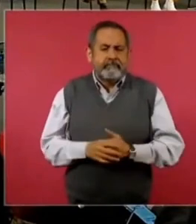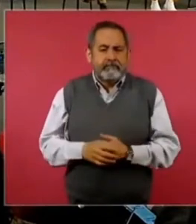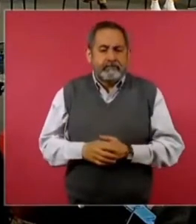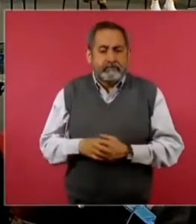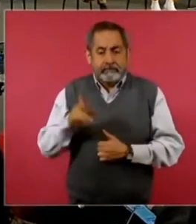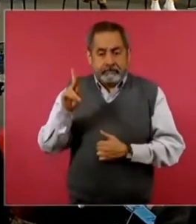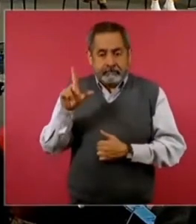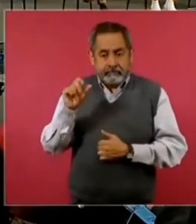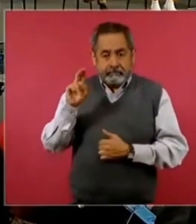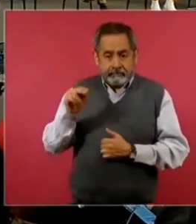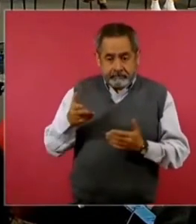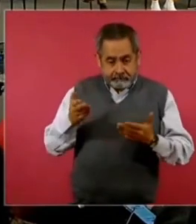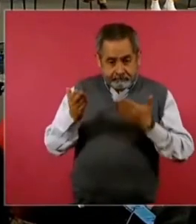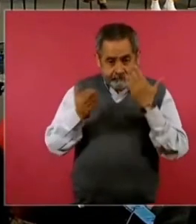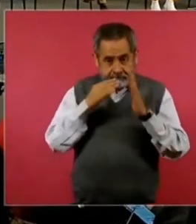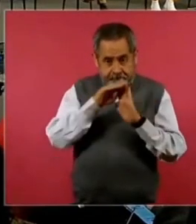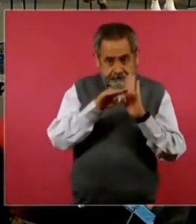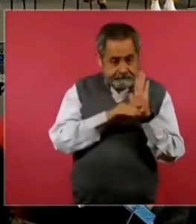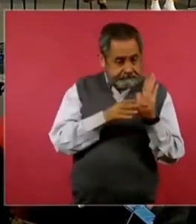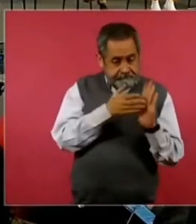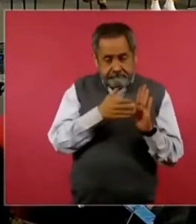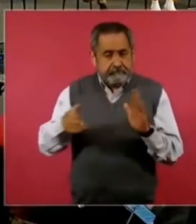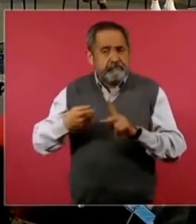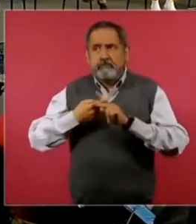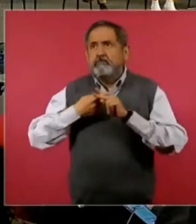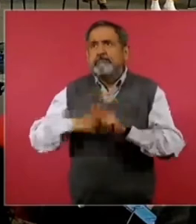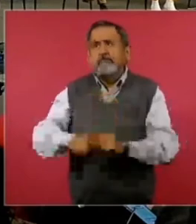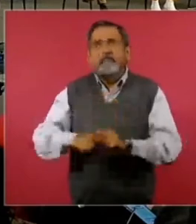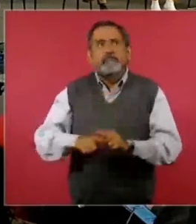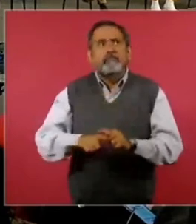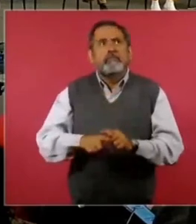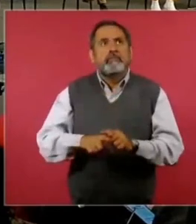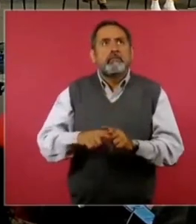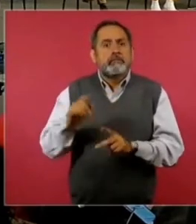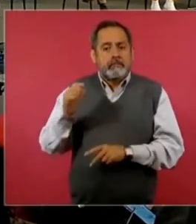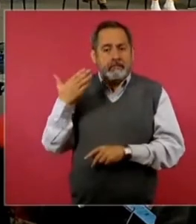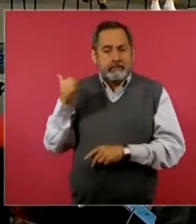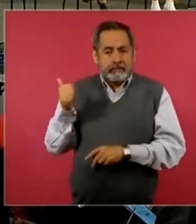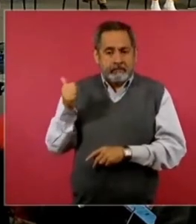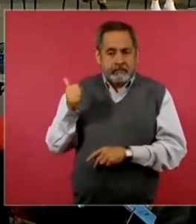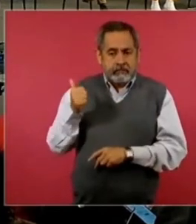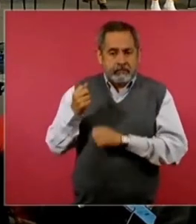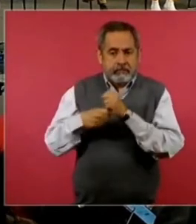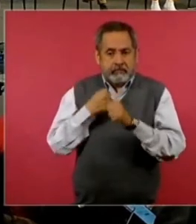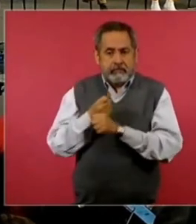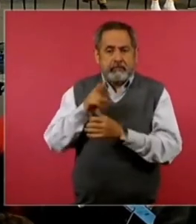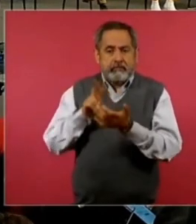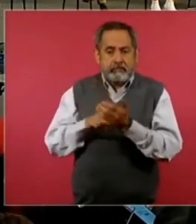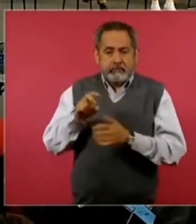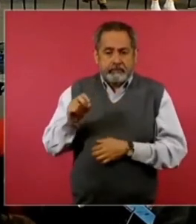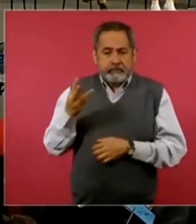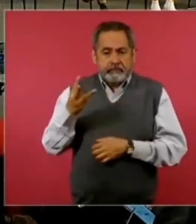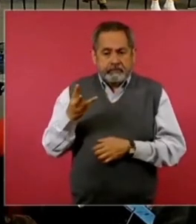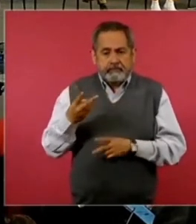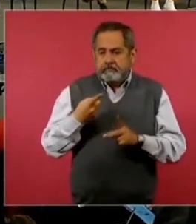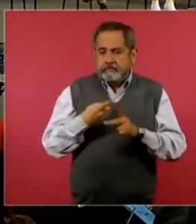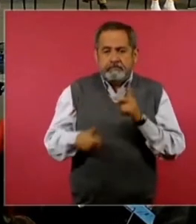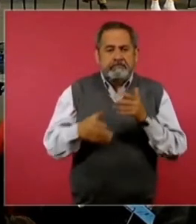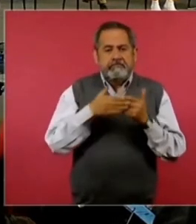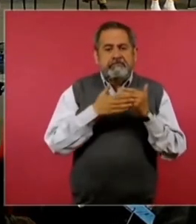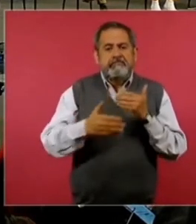estudio se inició en todas las escuelas a partir de agosto de 2023.